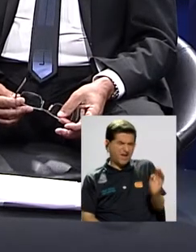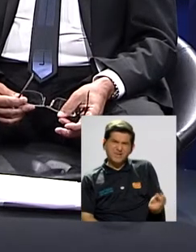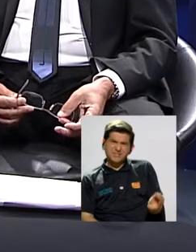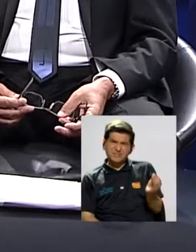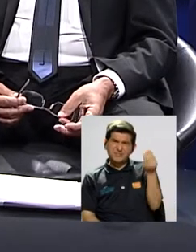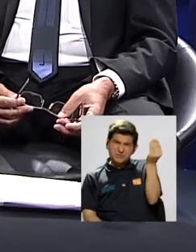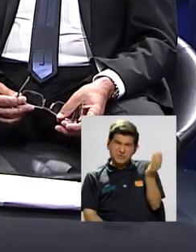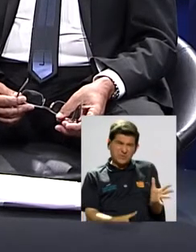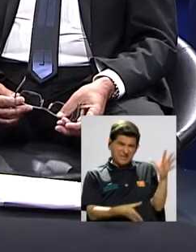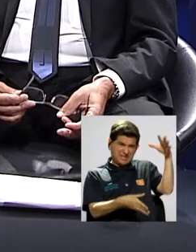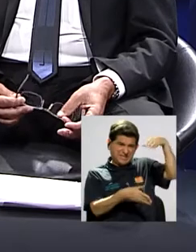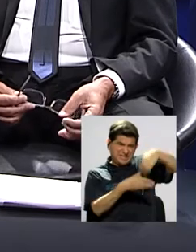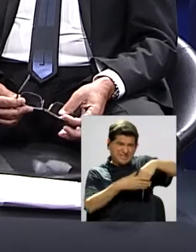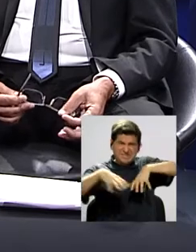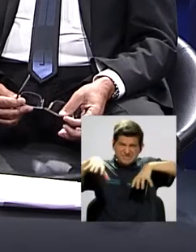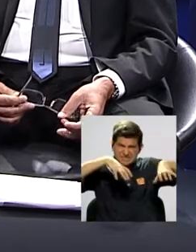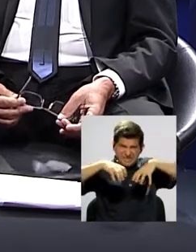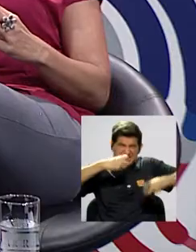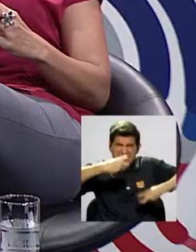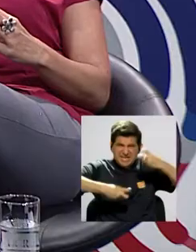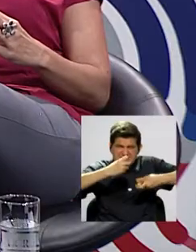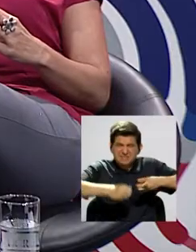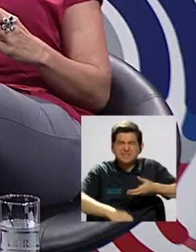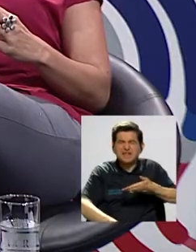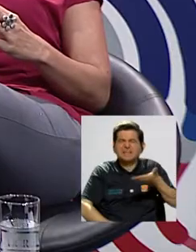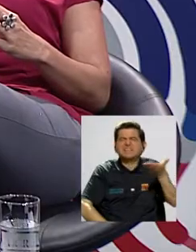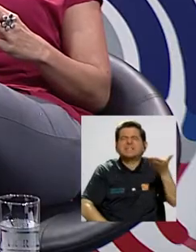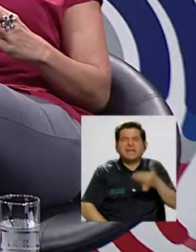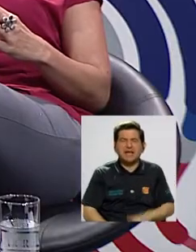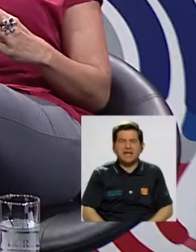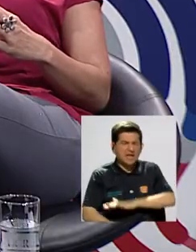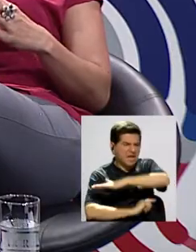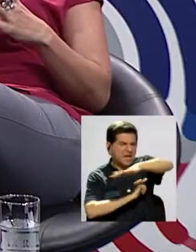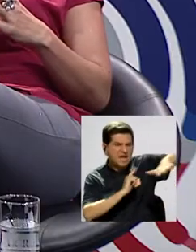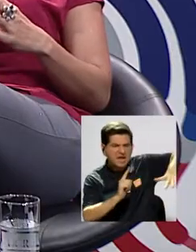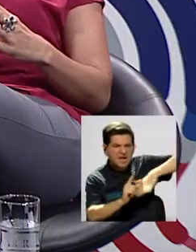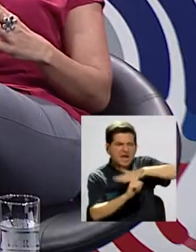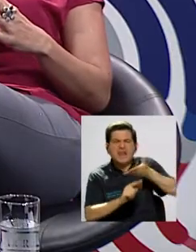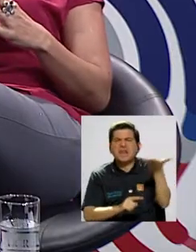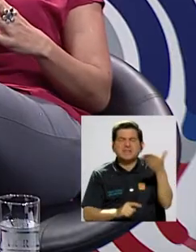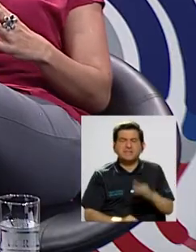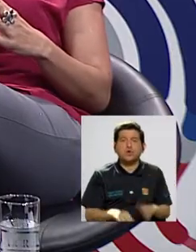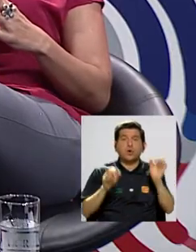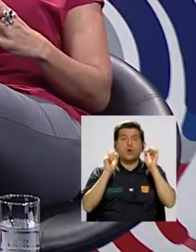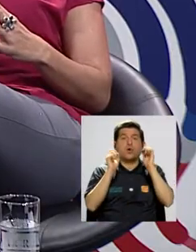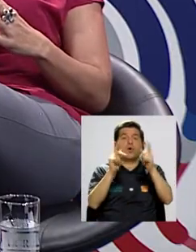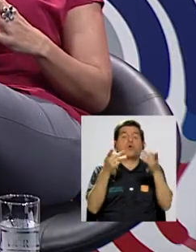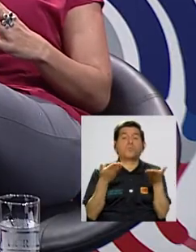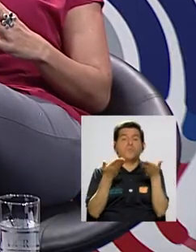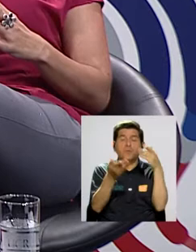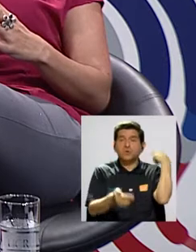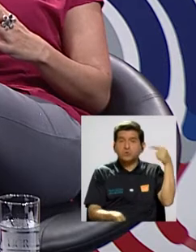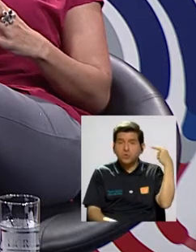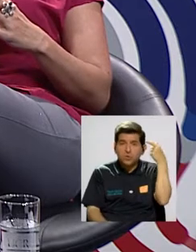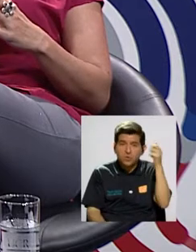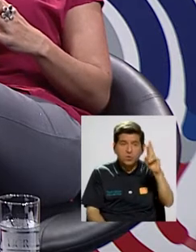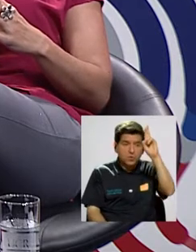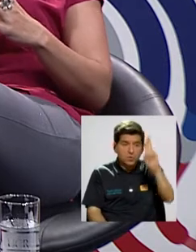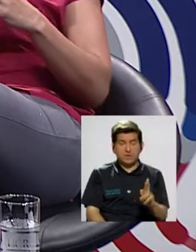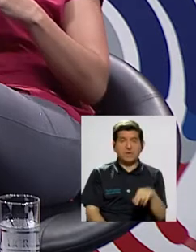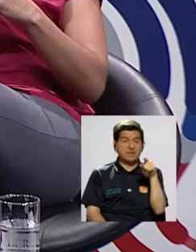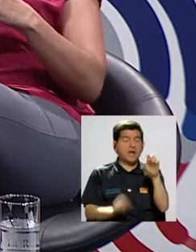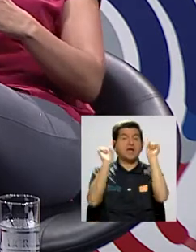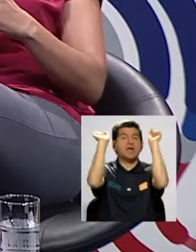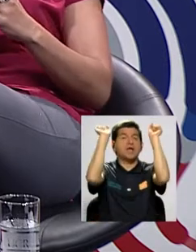jóvenes a involucrarse en actividades delictivas? ¿Cuál es el entorno que los rodea? ¿Qué oportunidades les está dando el Estado costarricense para que